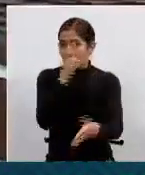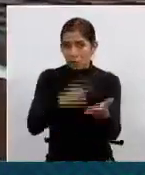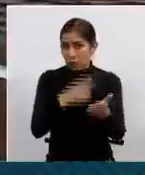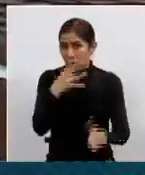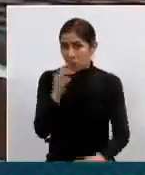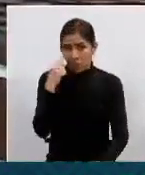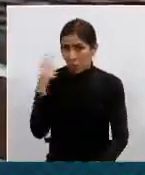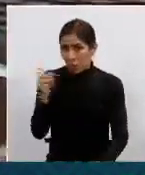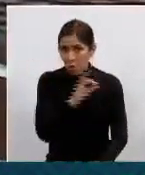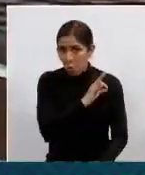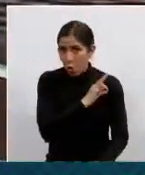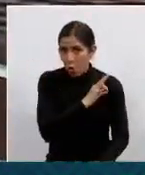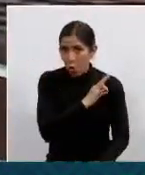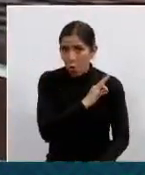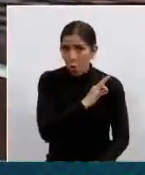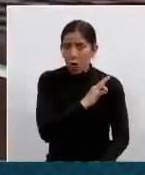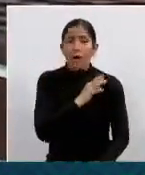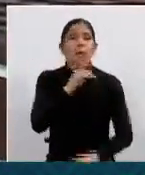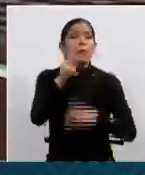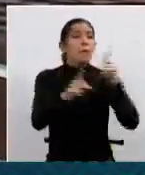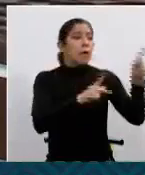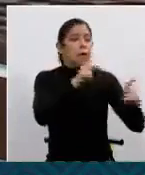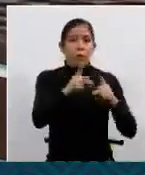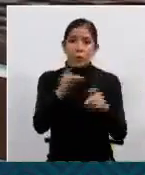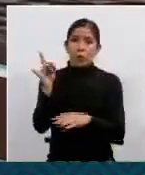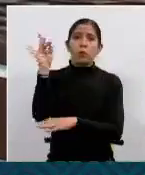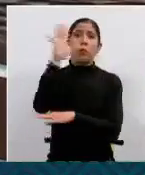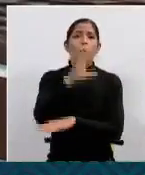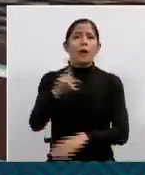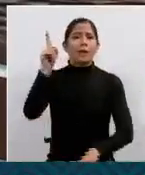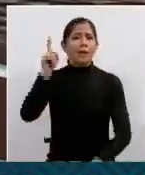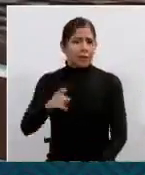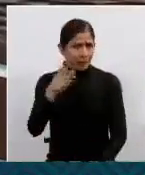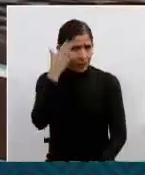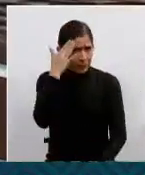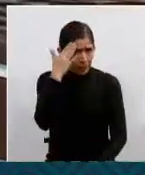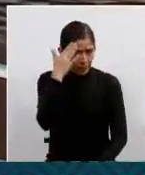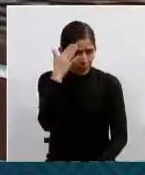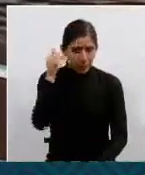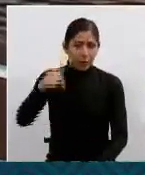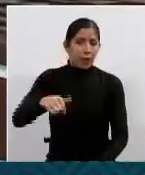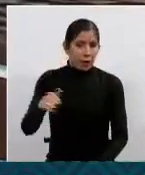el pueblo tiene que conocer que se está asentando en el país